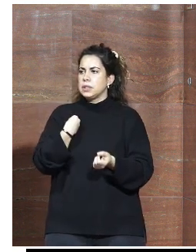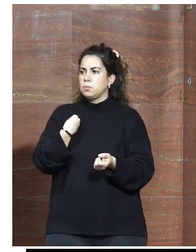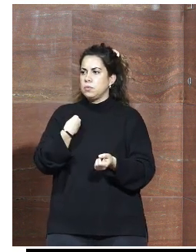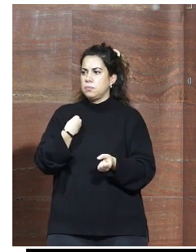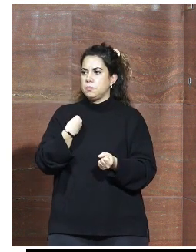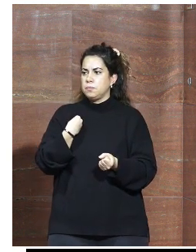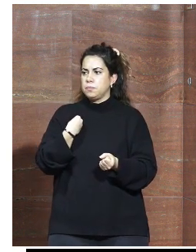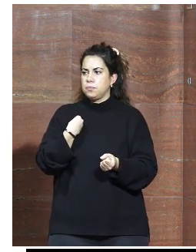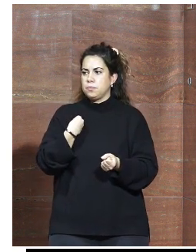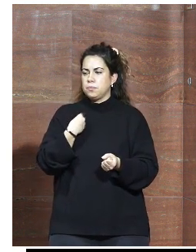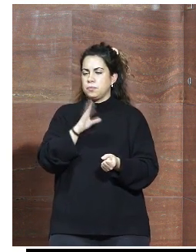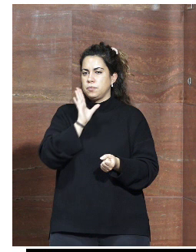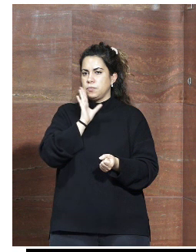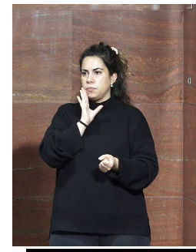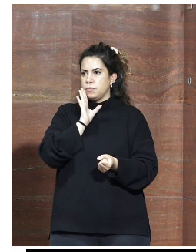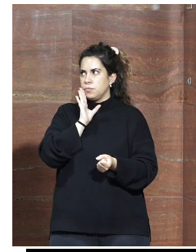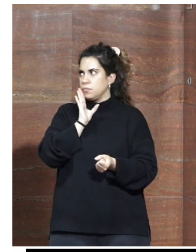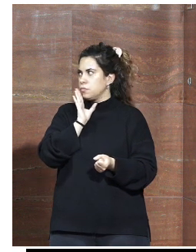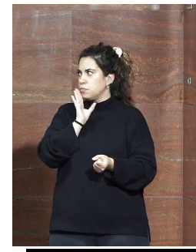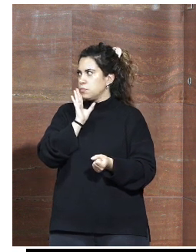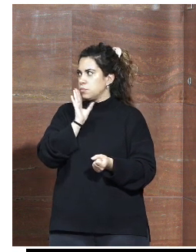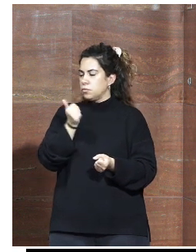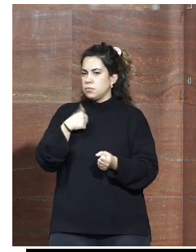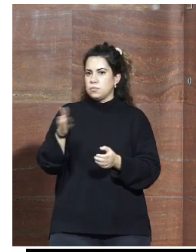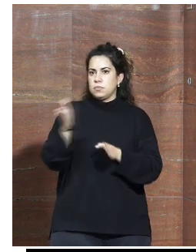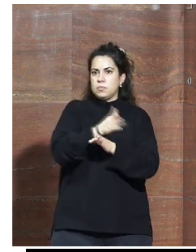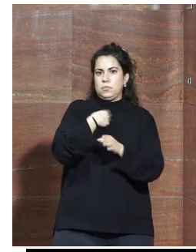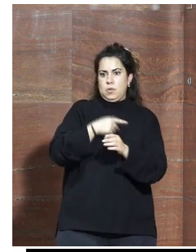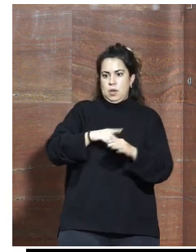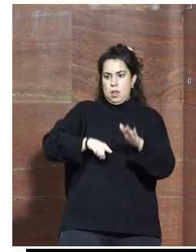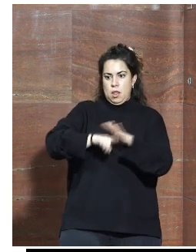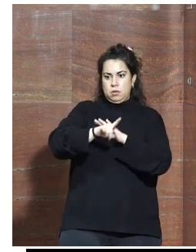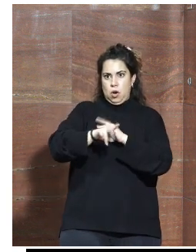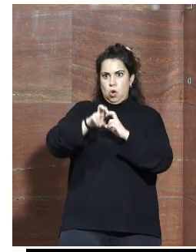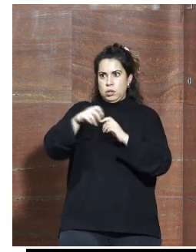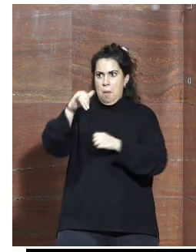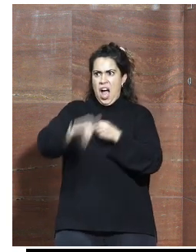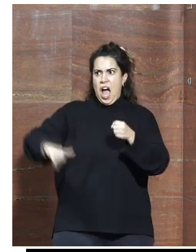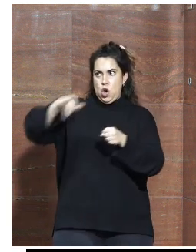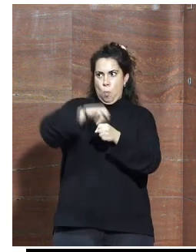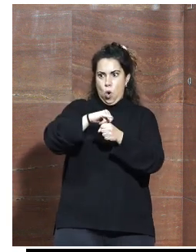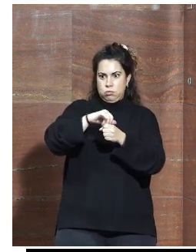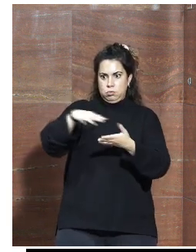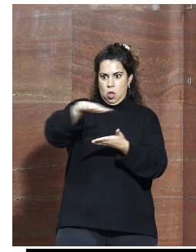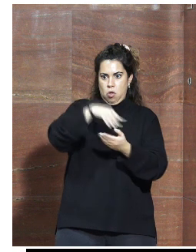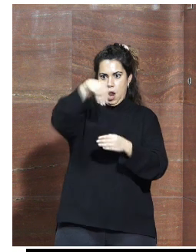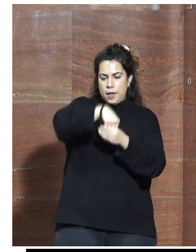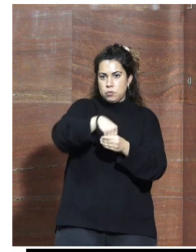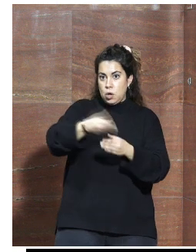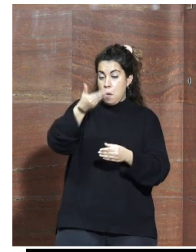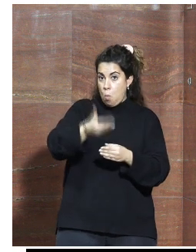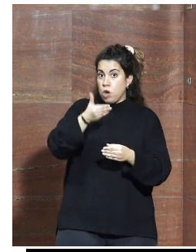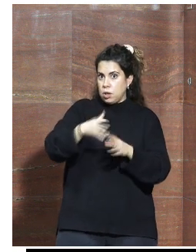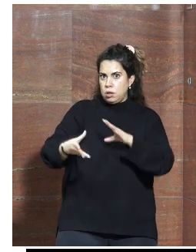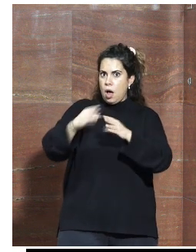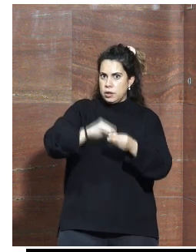bueno, tú en tu parte realmente estáis haciendo un desarrollo importante. Los aeropuertos se están haciendo de una manera importante, pero bueno, hay